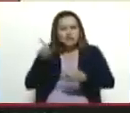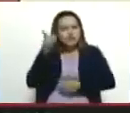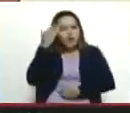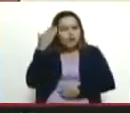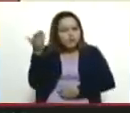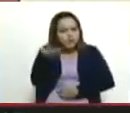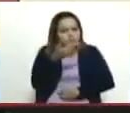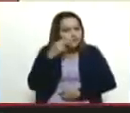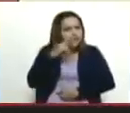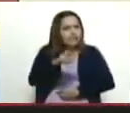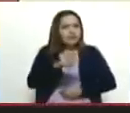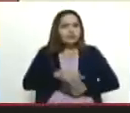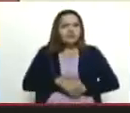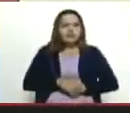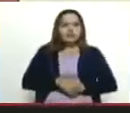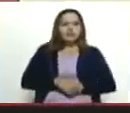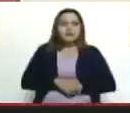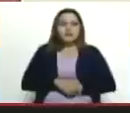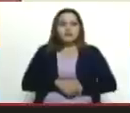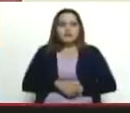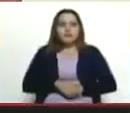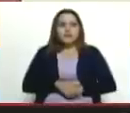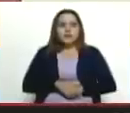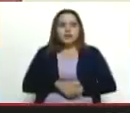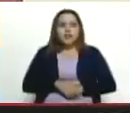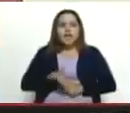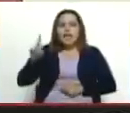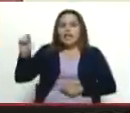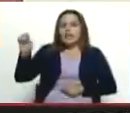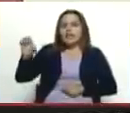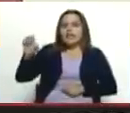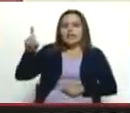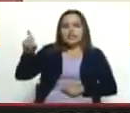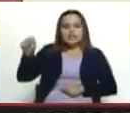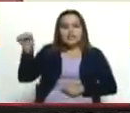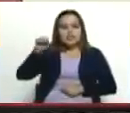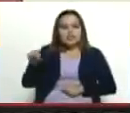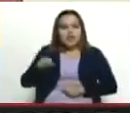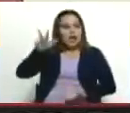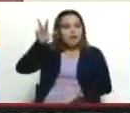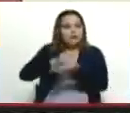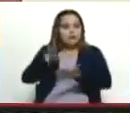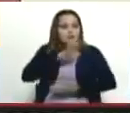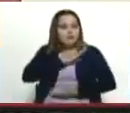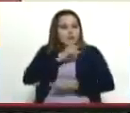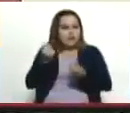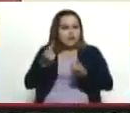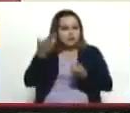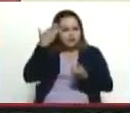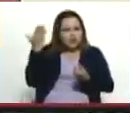vieron, que en Texas aprobaron una moneda local. ¿Sabían eso?